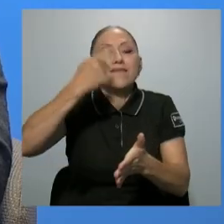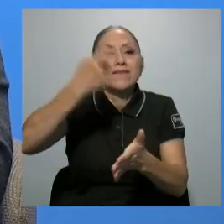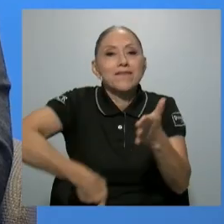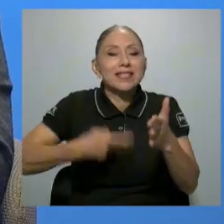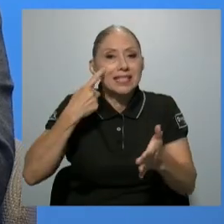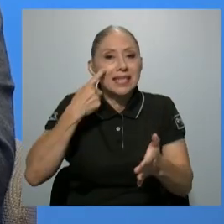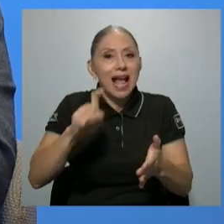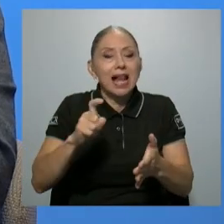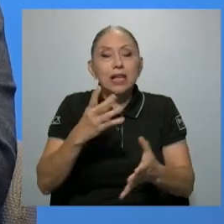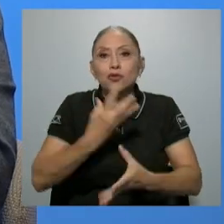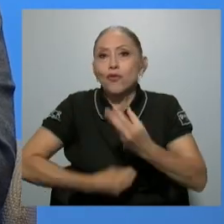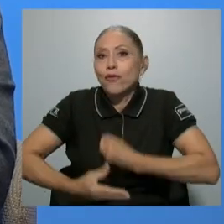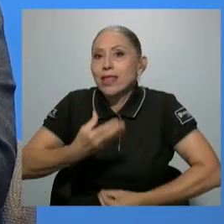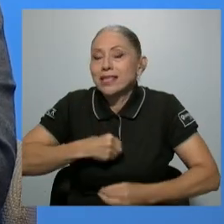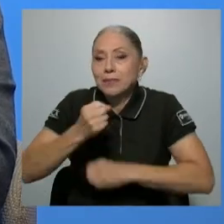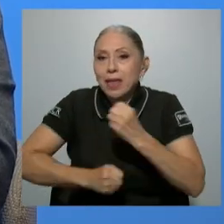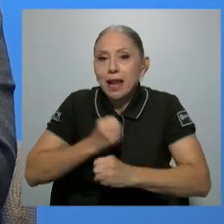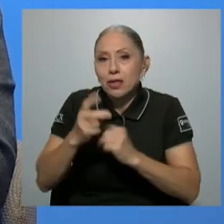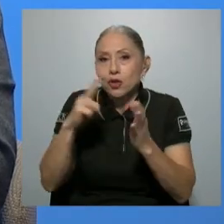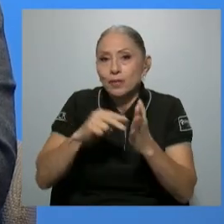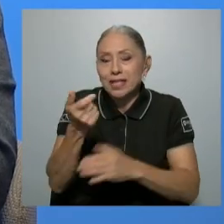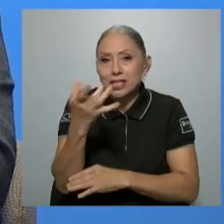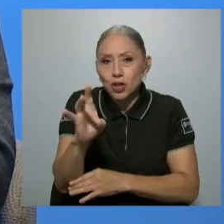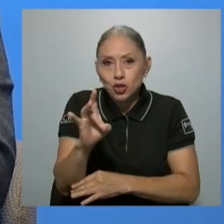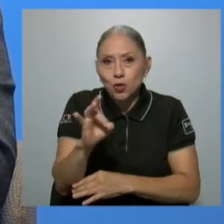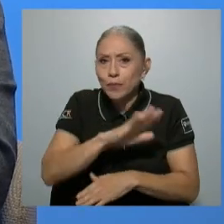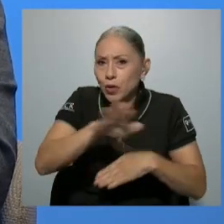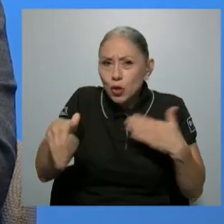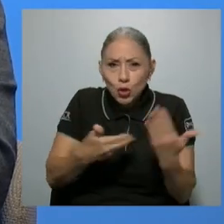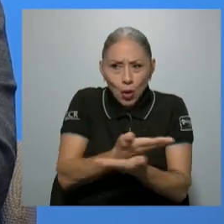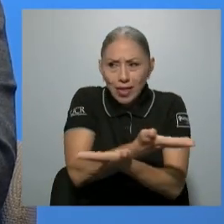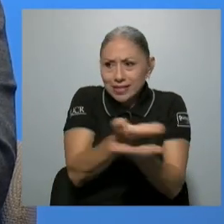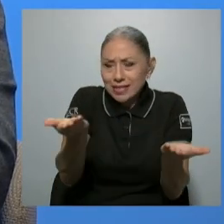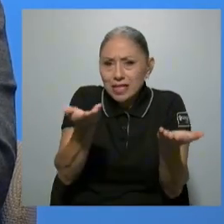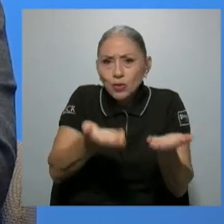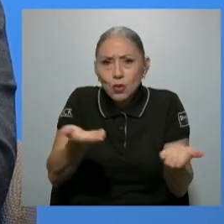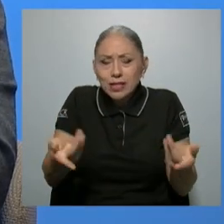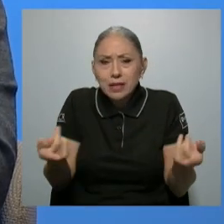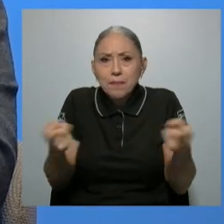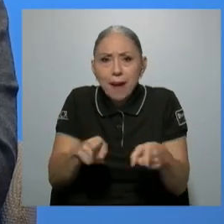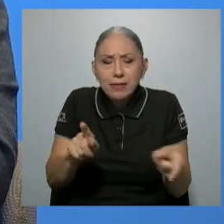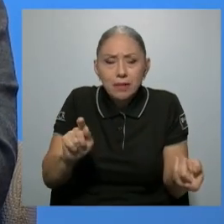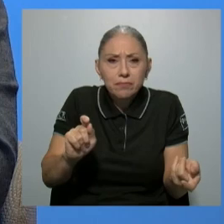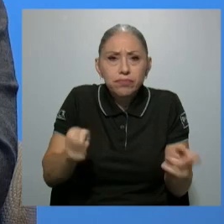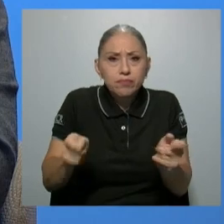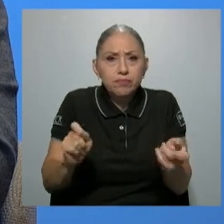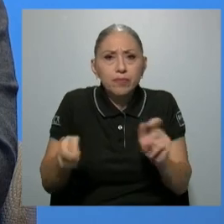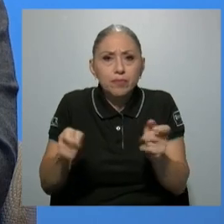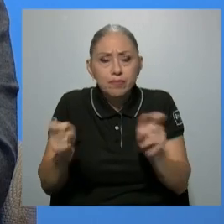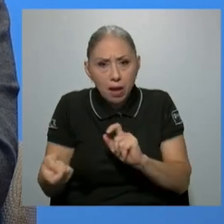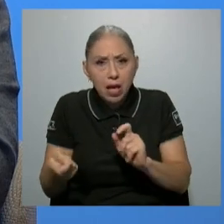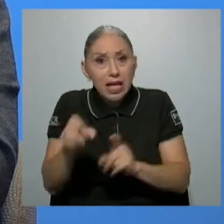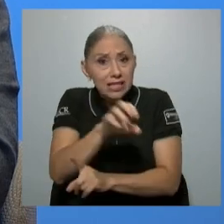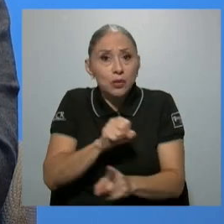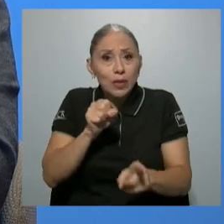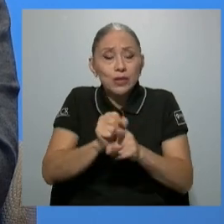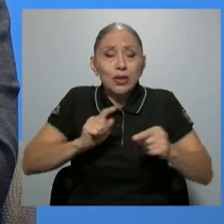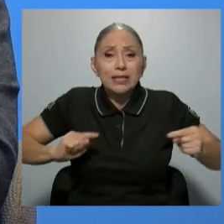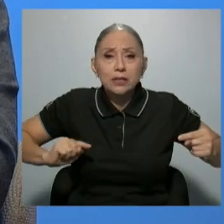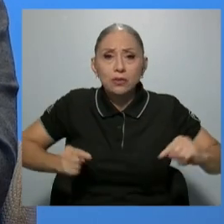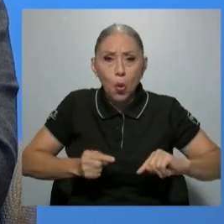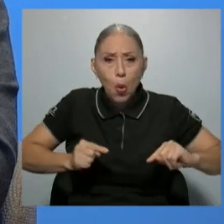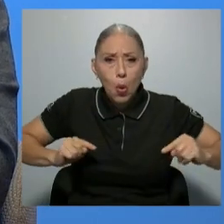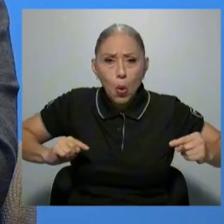año 2018, ¿verdad? Por ejemplo. Todas han sido reformas que, aunque dolorosas y que afectan